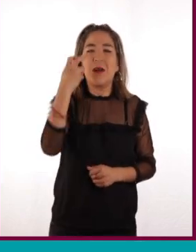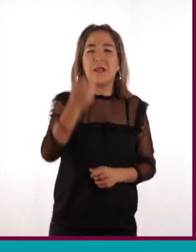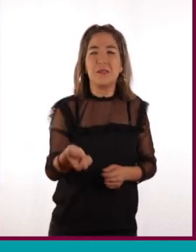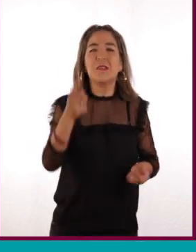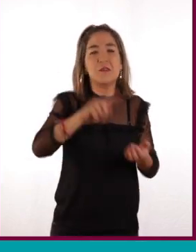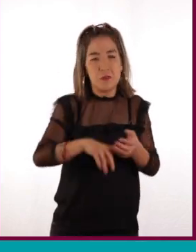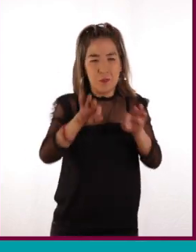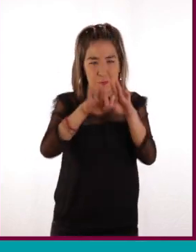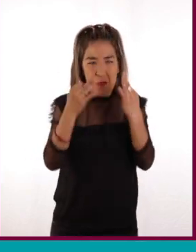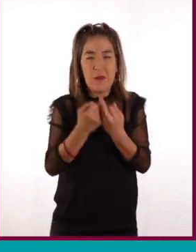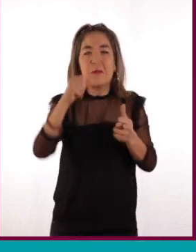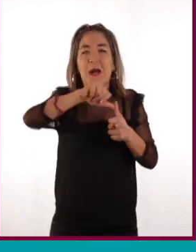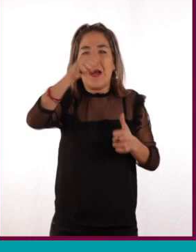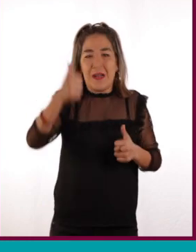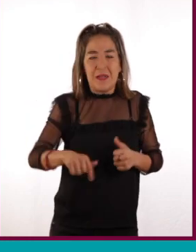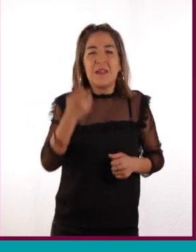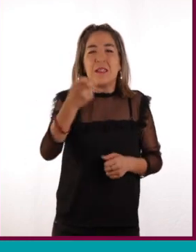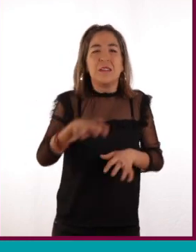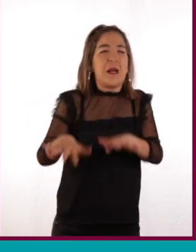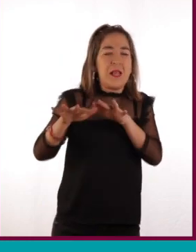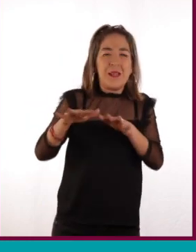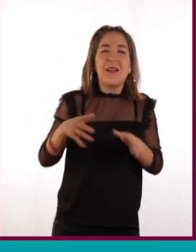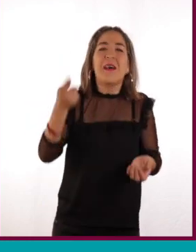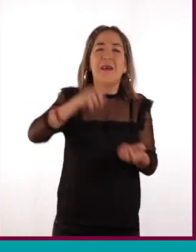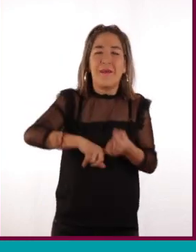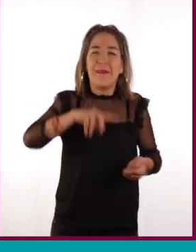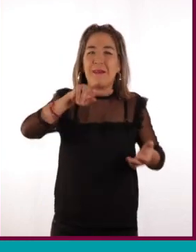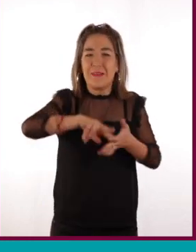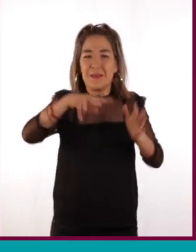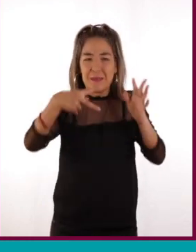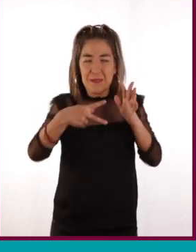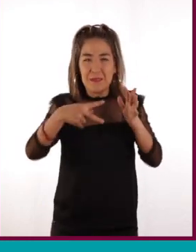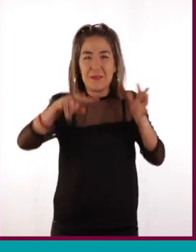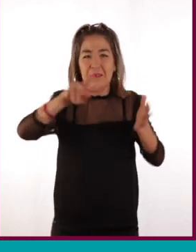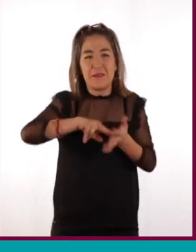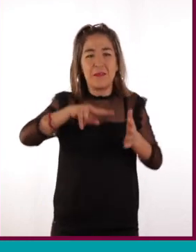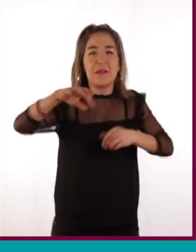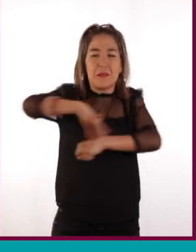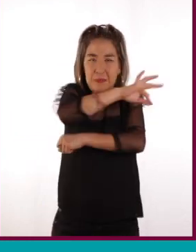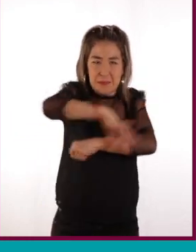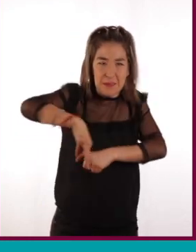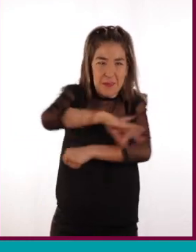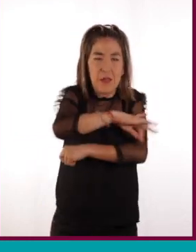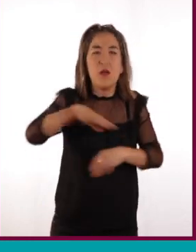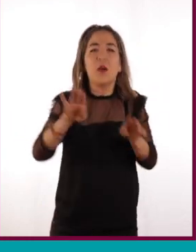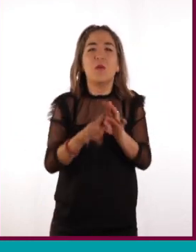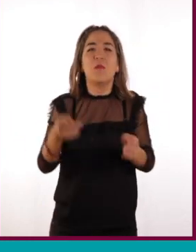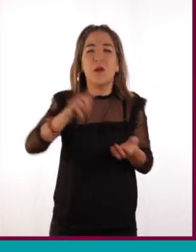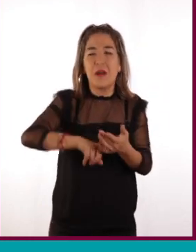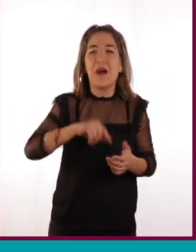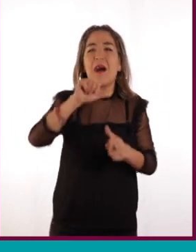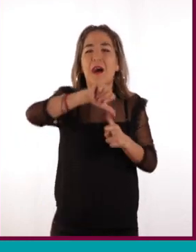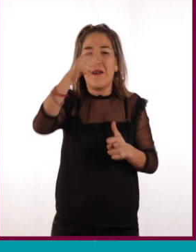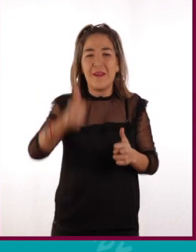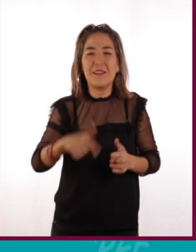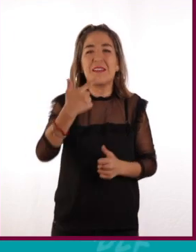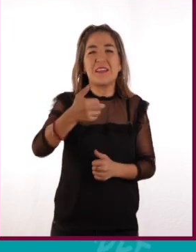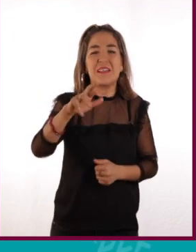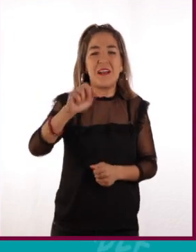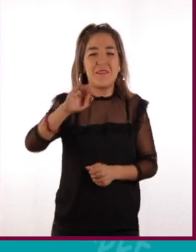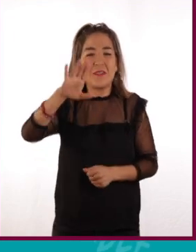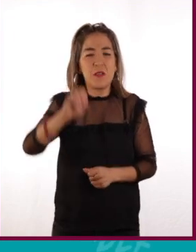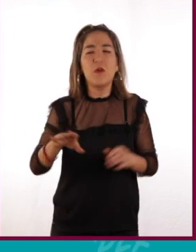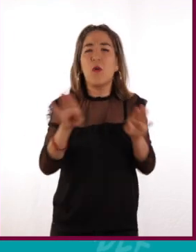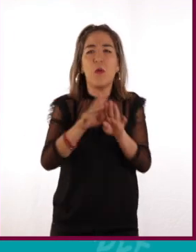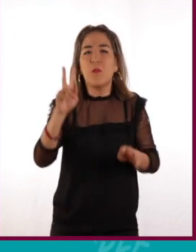Art Deco es también un estilo artístico que impacta en la arquitectura, el diseño y el arte gráfico en